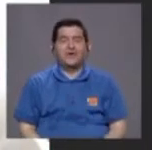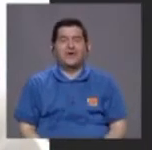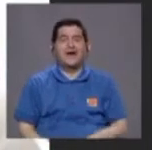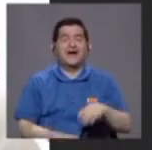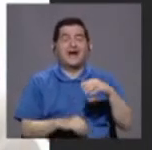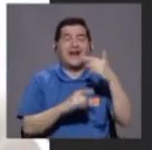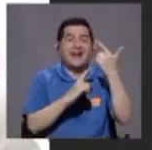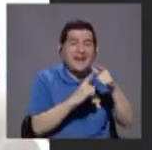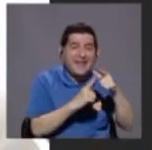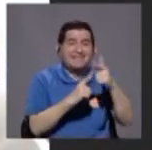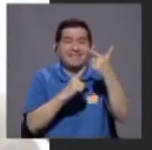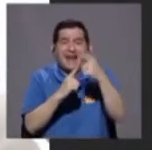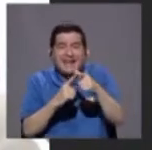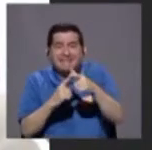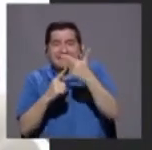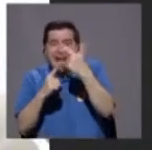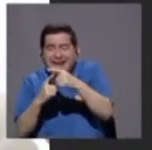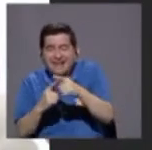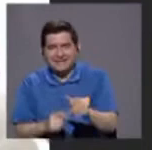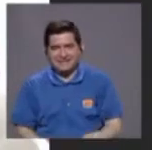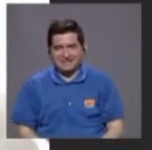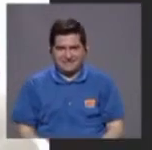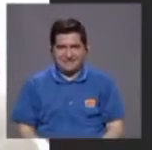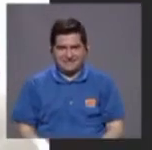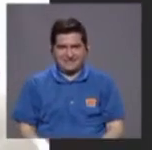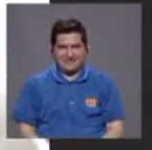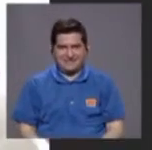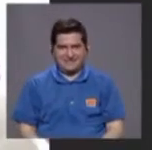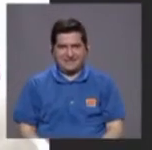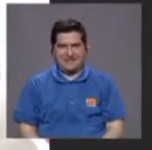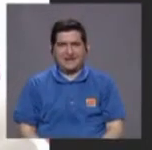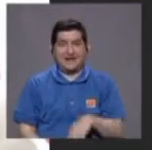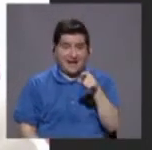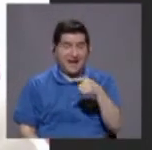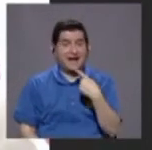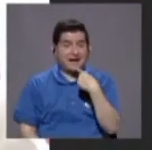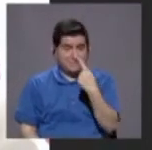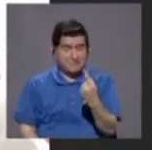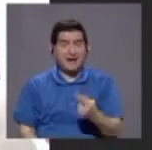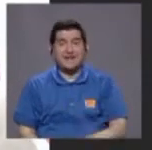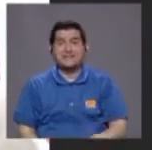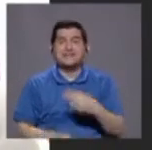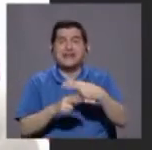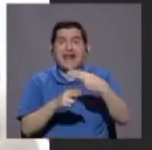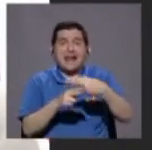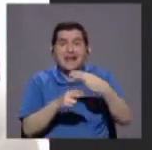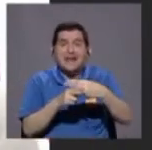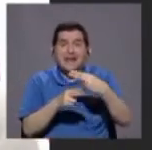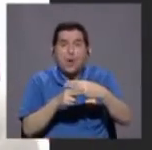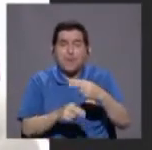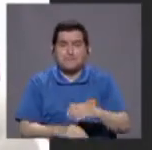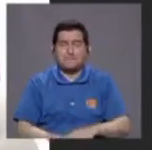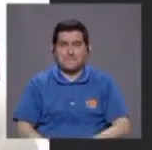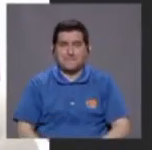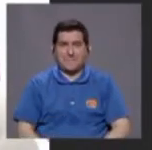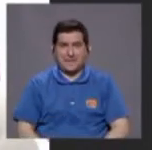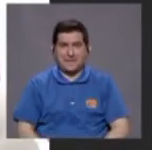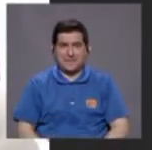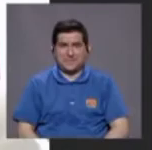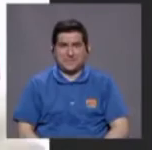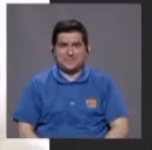de Tepatitlán, ¿no? Entonces empecé Tía sin Tom, Ia sin Ernest, etcétera, etcétera, etcétera. Don Santiago, vamos